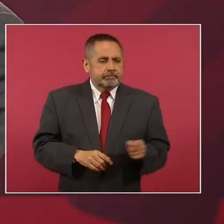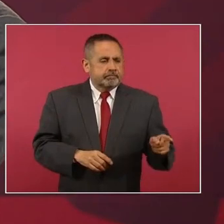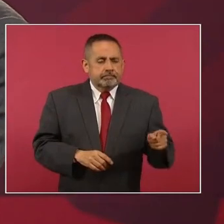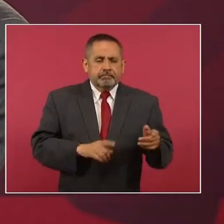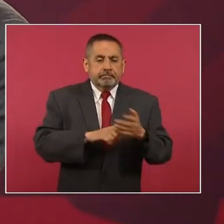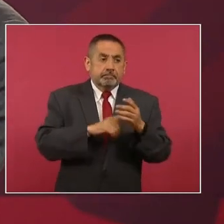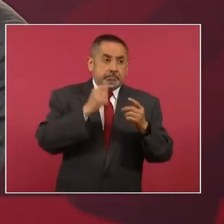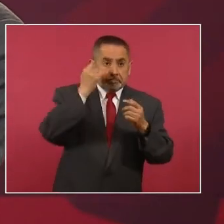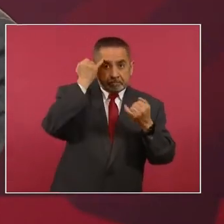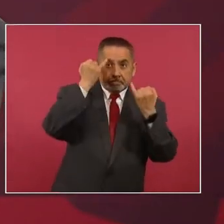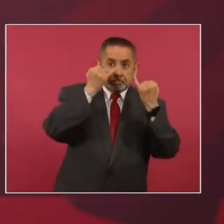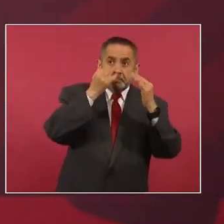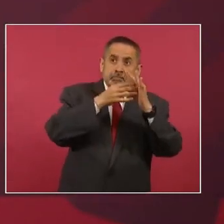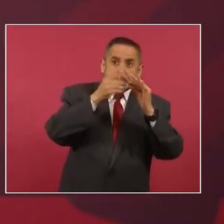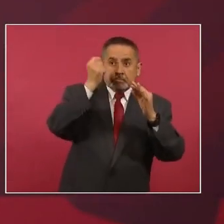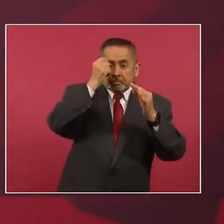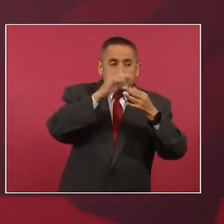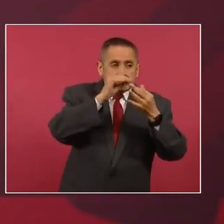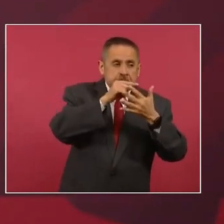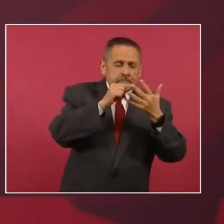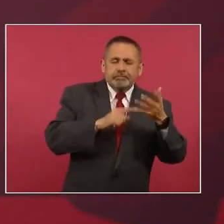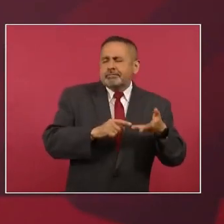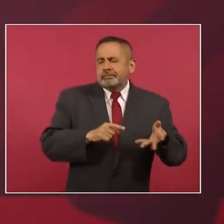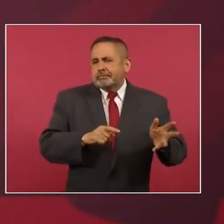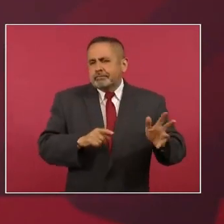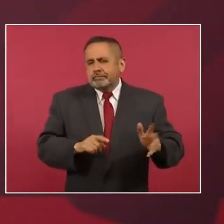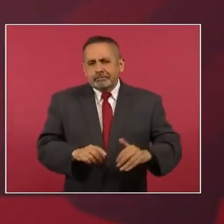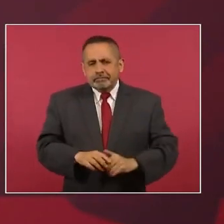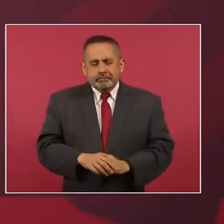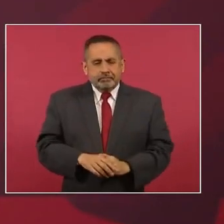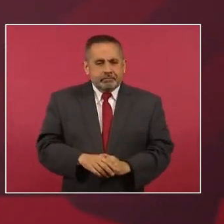Teóricos que ya tienen como